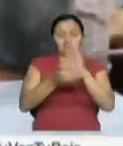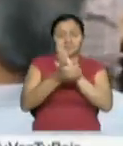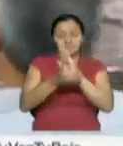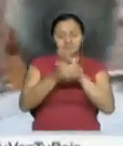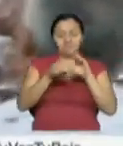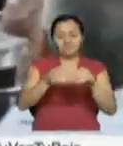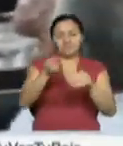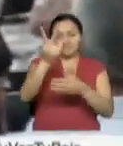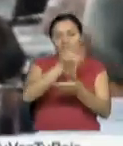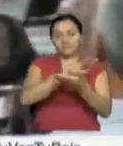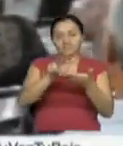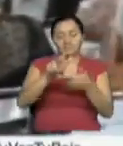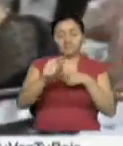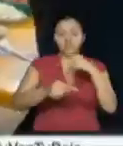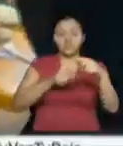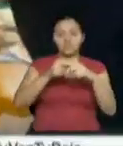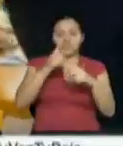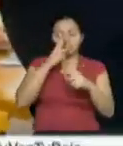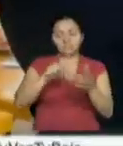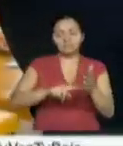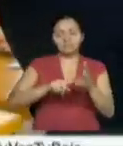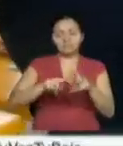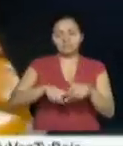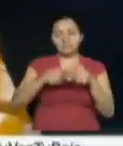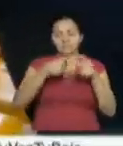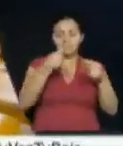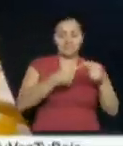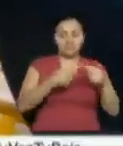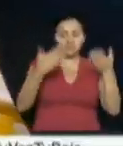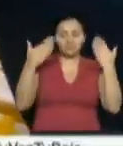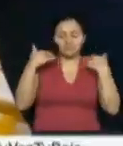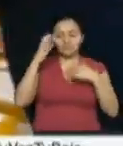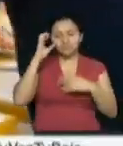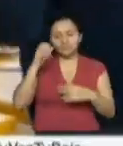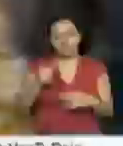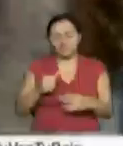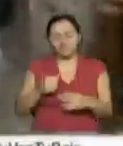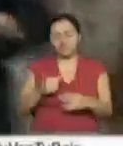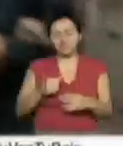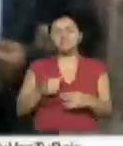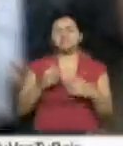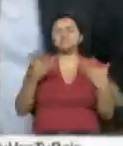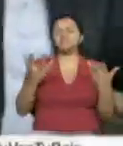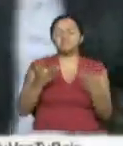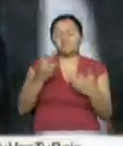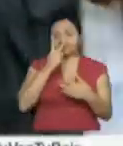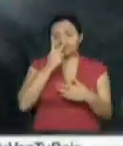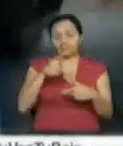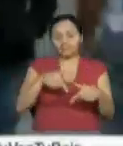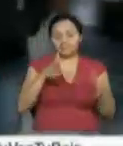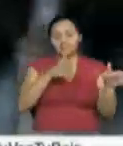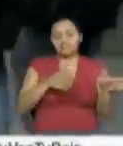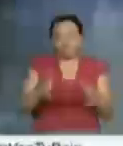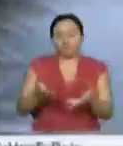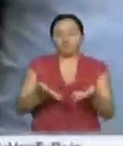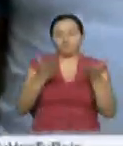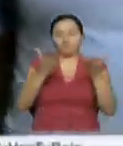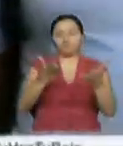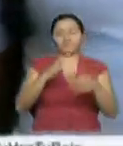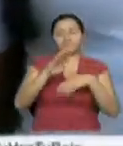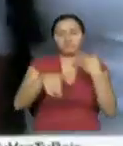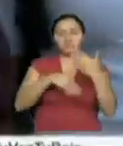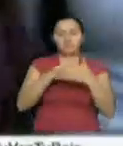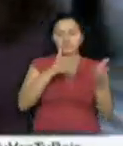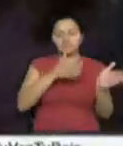es de 3 semanas y se desarrollarán en principio en Quito, Guayaquil y Cuenca. El medio destaca que este plan es parte de la política